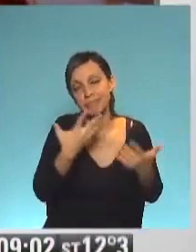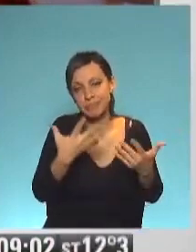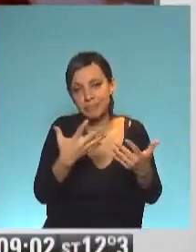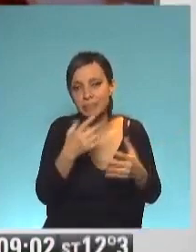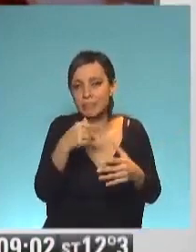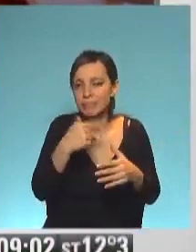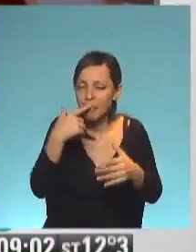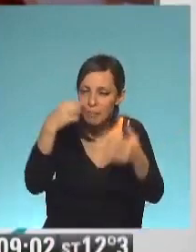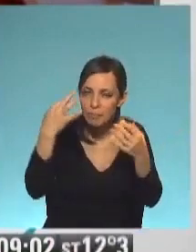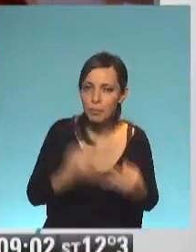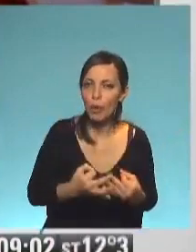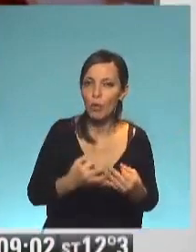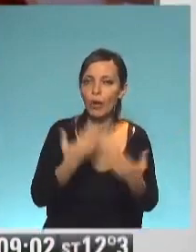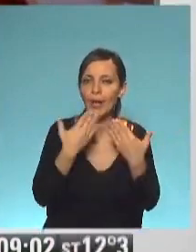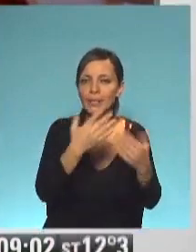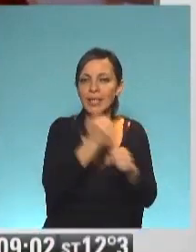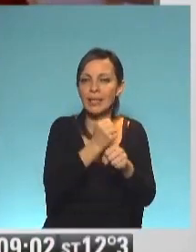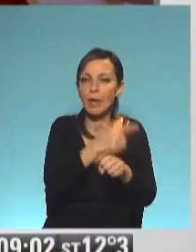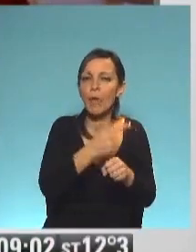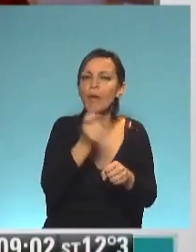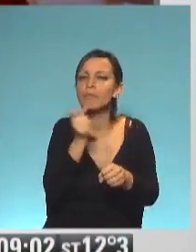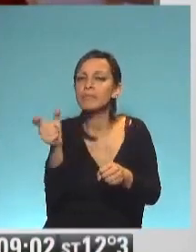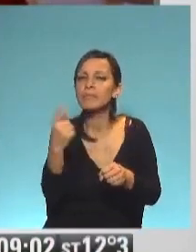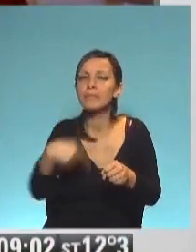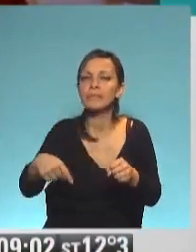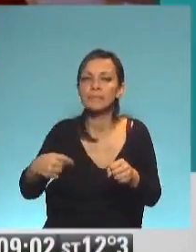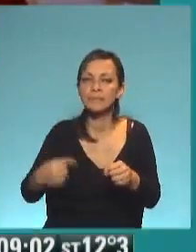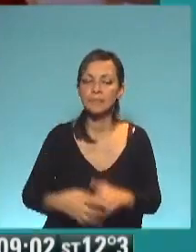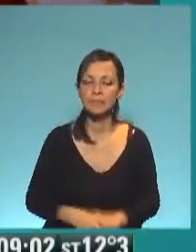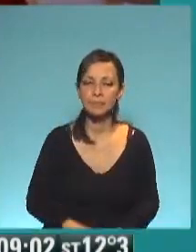hoy a través de tu trabajo?